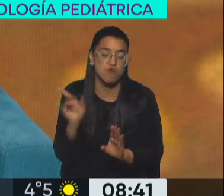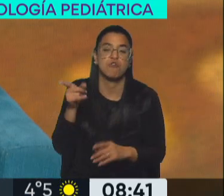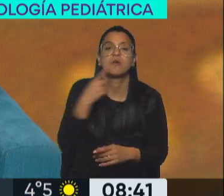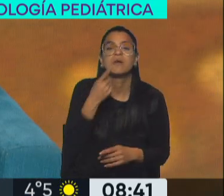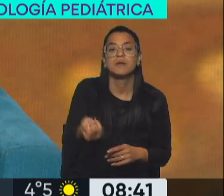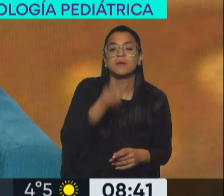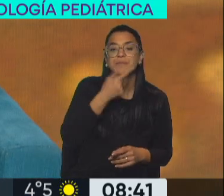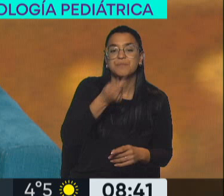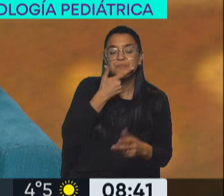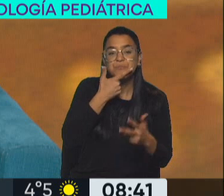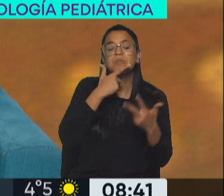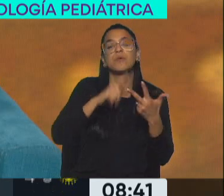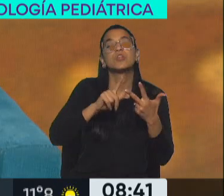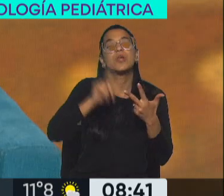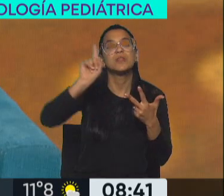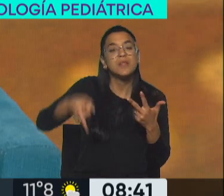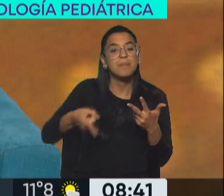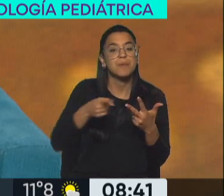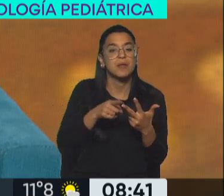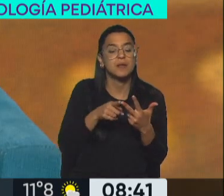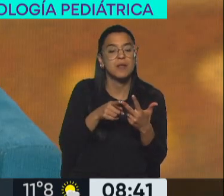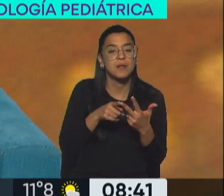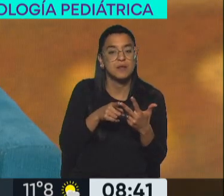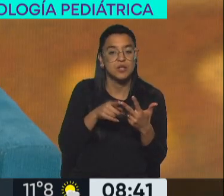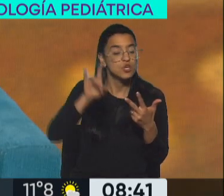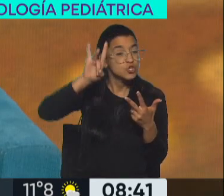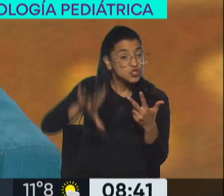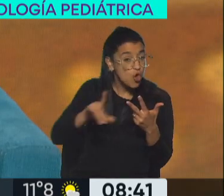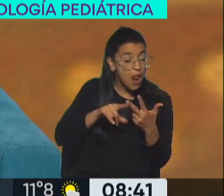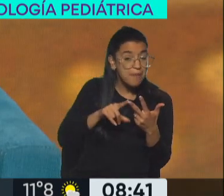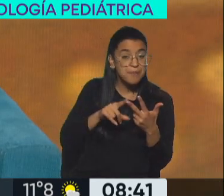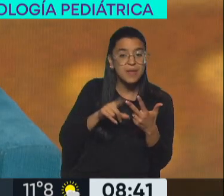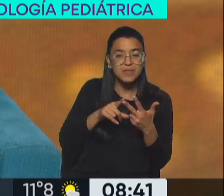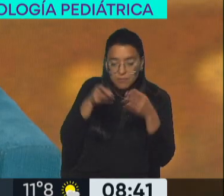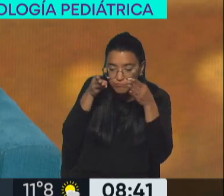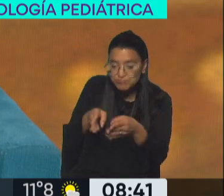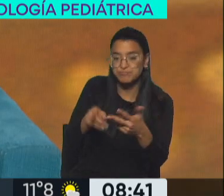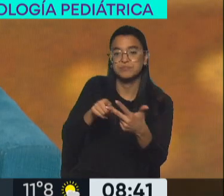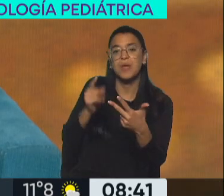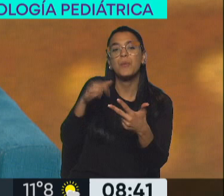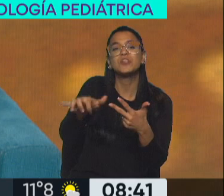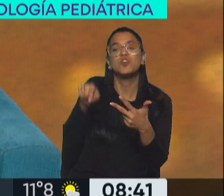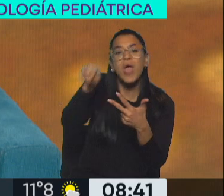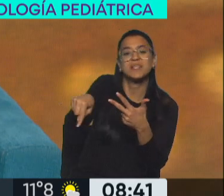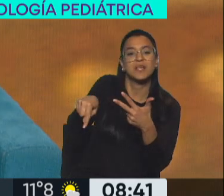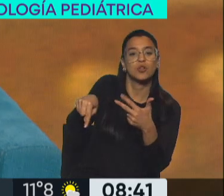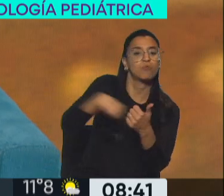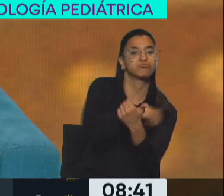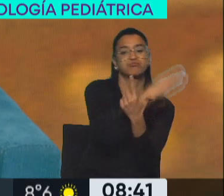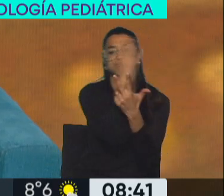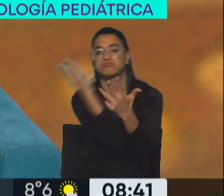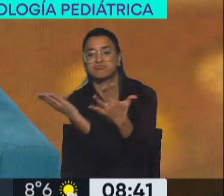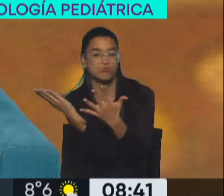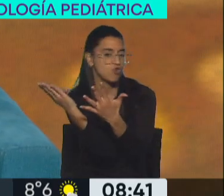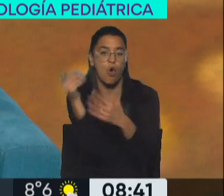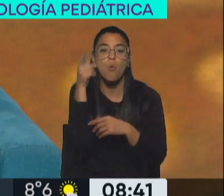menor sensibilidad posible. O sea, solamente tratar de atacar a ese bichito. Claro. No el que, como vos